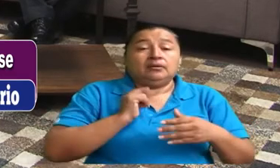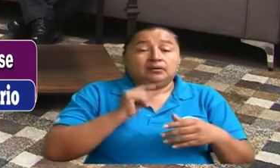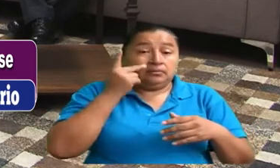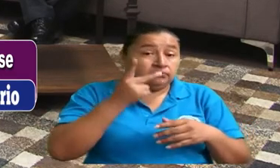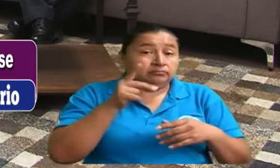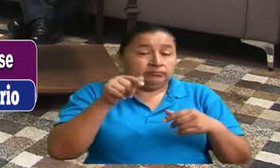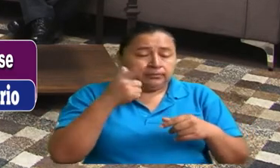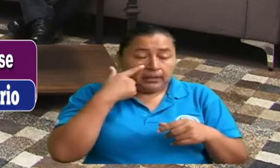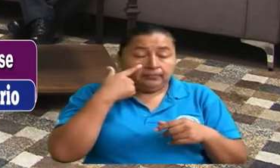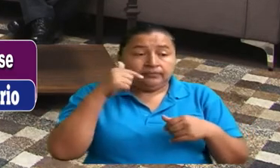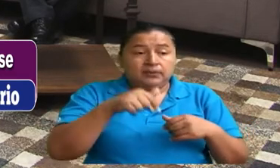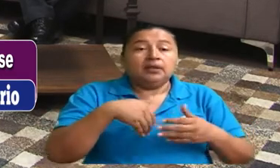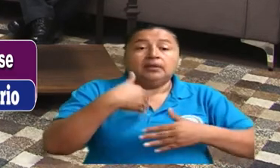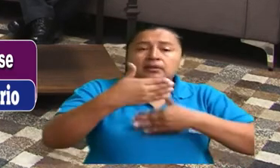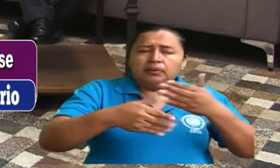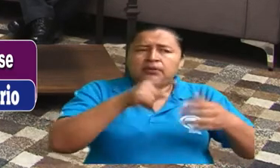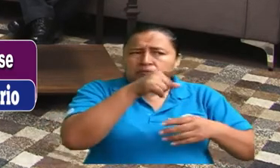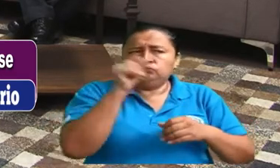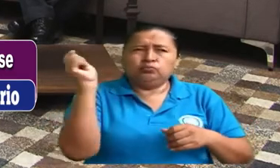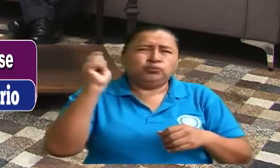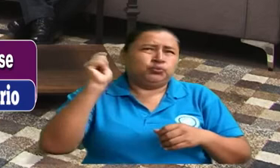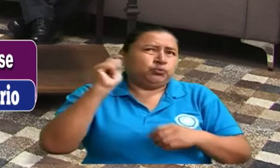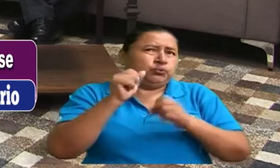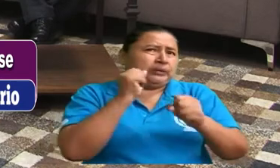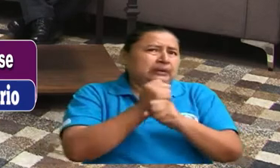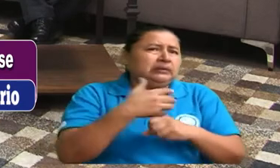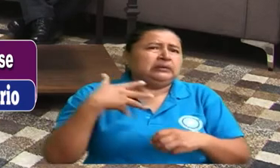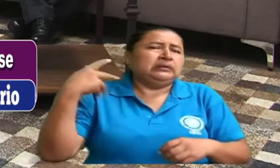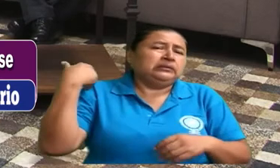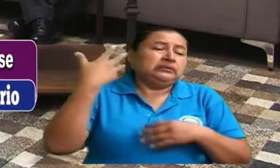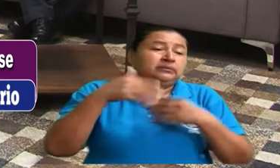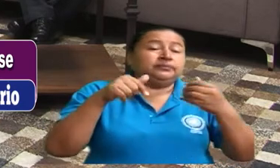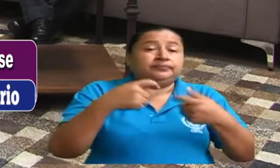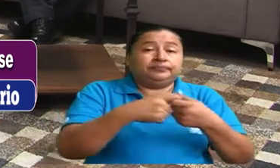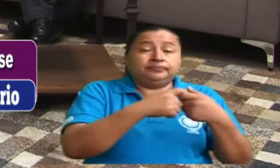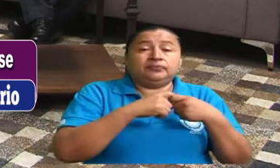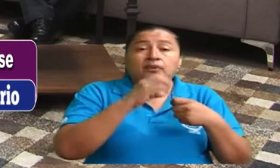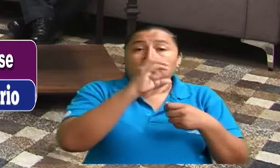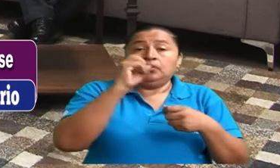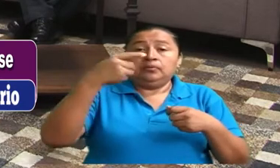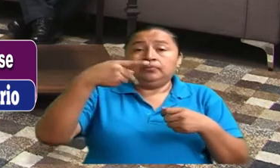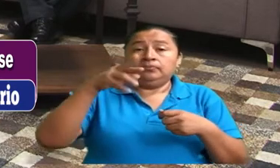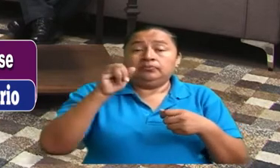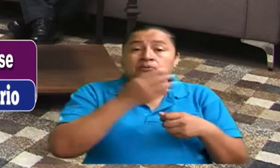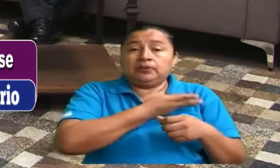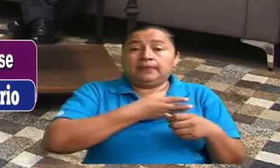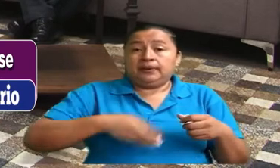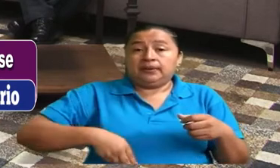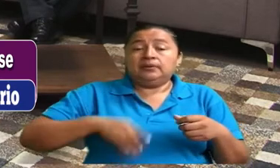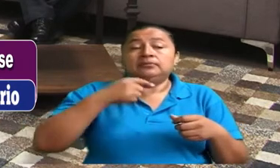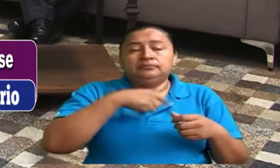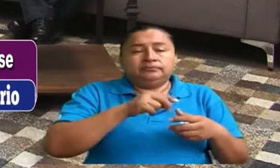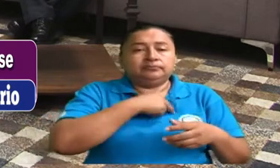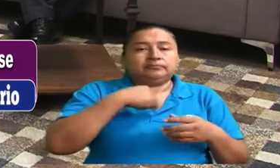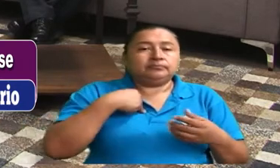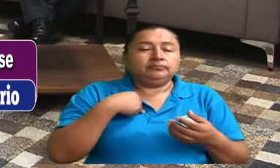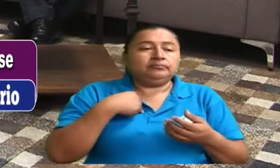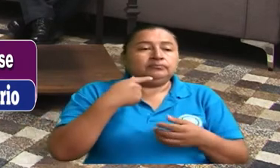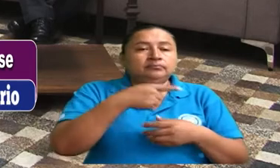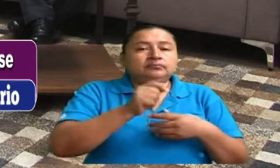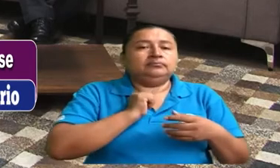que después de estar tanto tiempo, sí, hoy, sí, ¿verdad?, a través de la cooperación española se realizó un proyecto, ¿no?